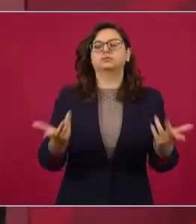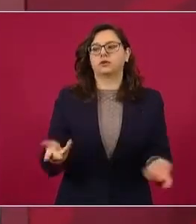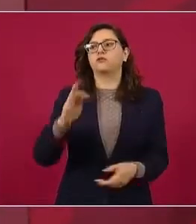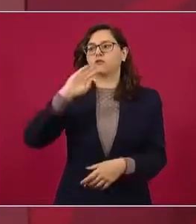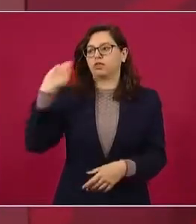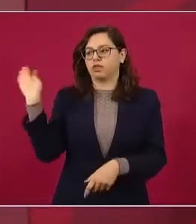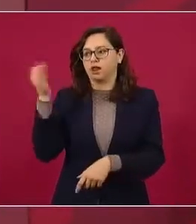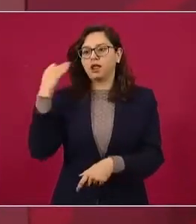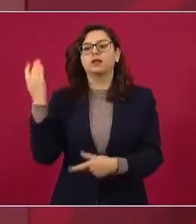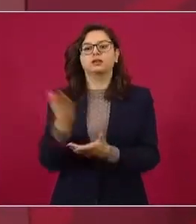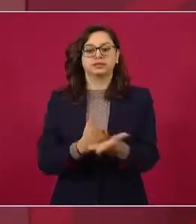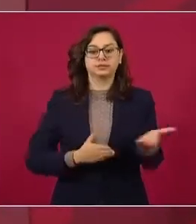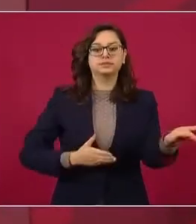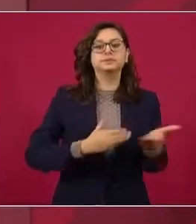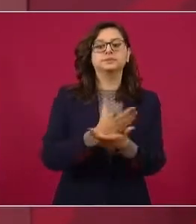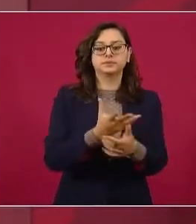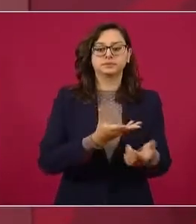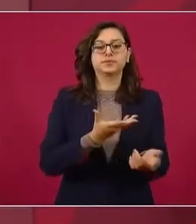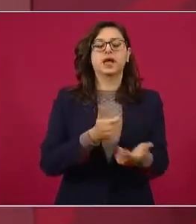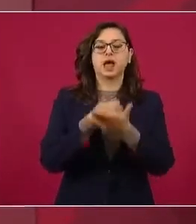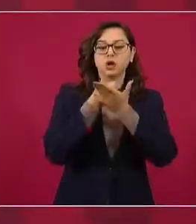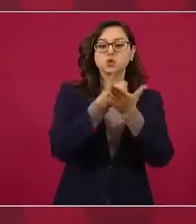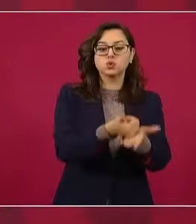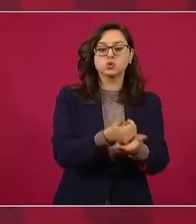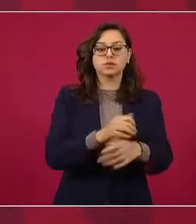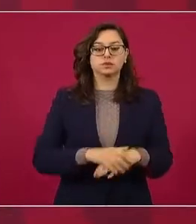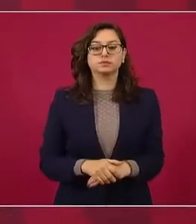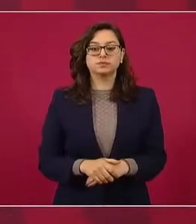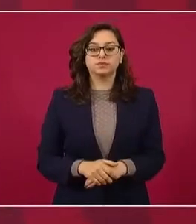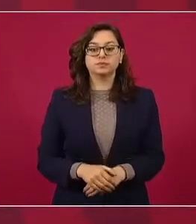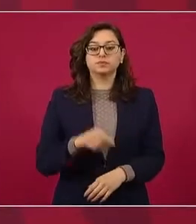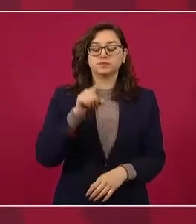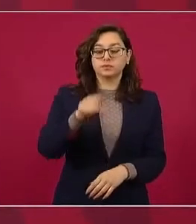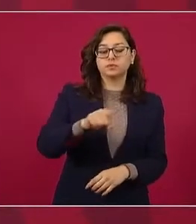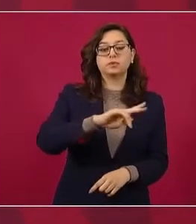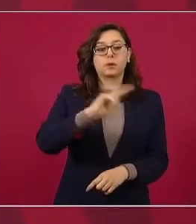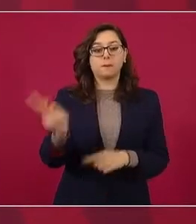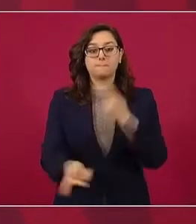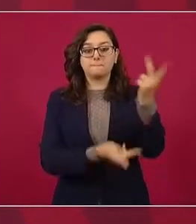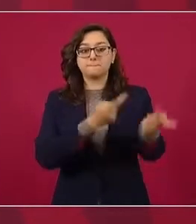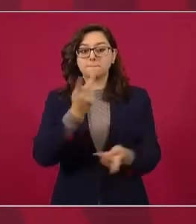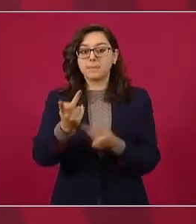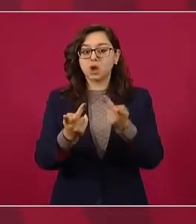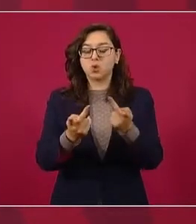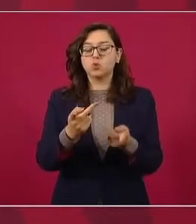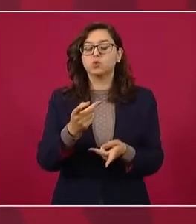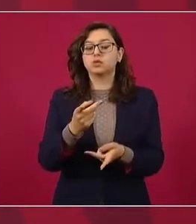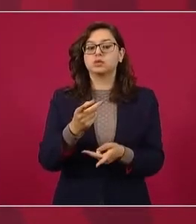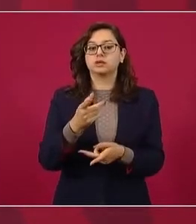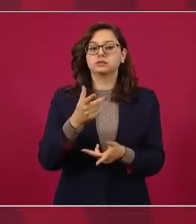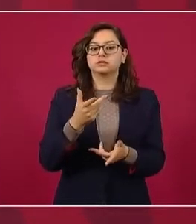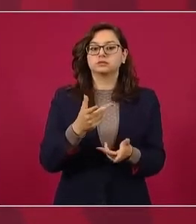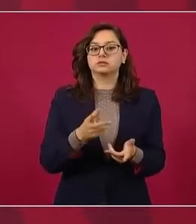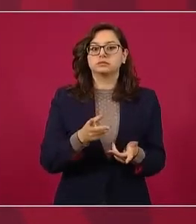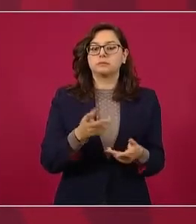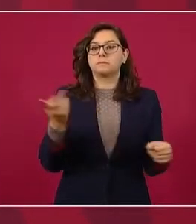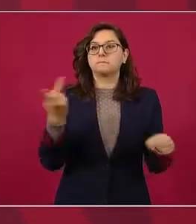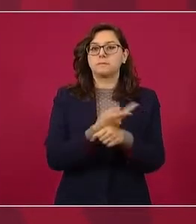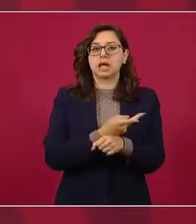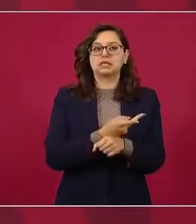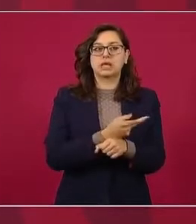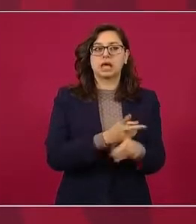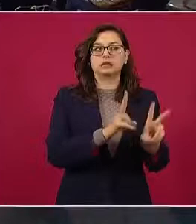Entonces, en todos los casos, que esta es tu pregunta, estamos avanzando.